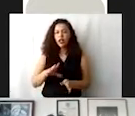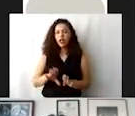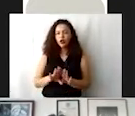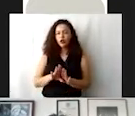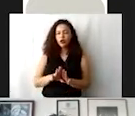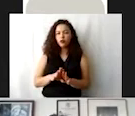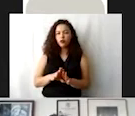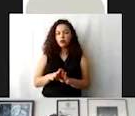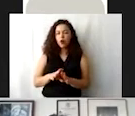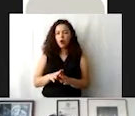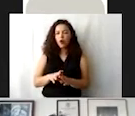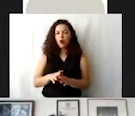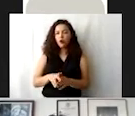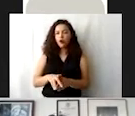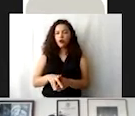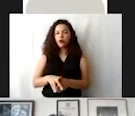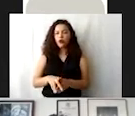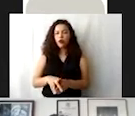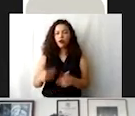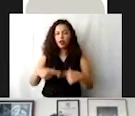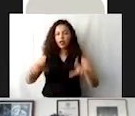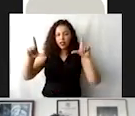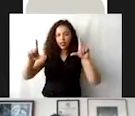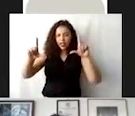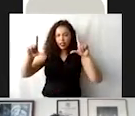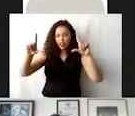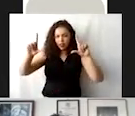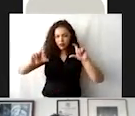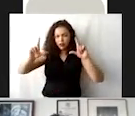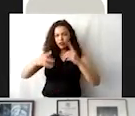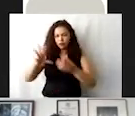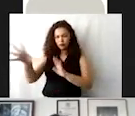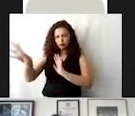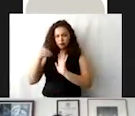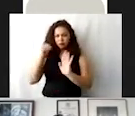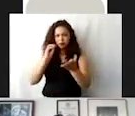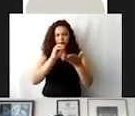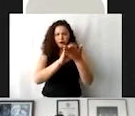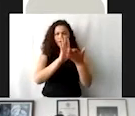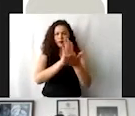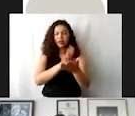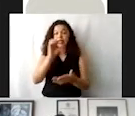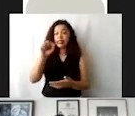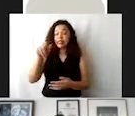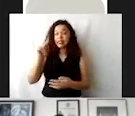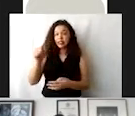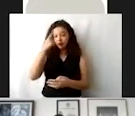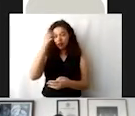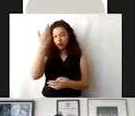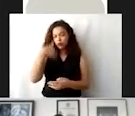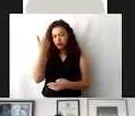captura de pantalla del SAT, donde podemos hacer la solicitud de verificación de tu domicilio